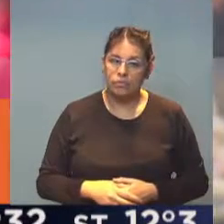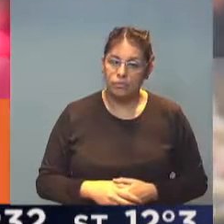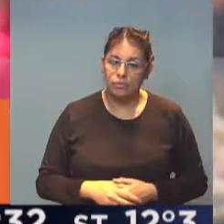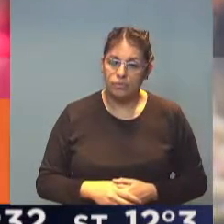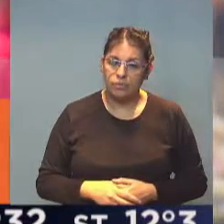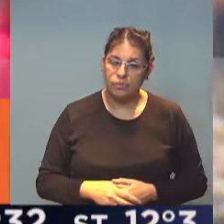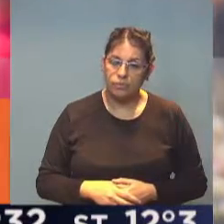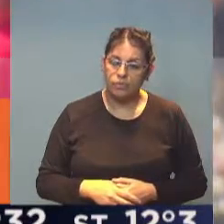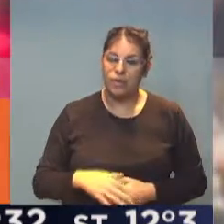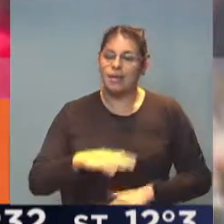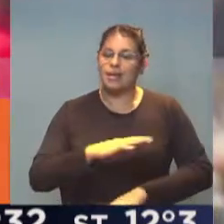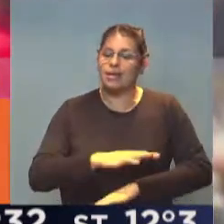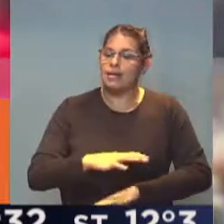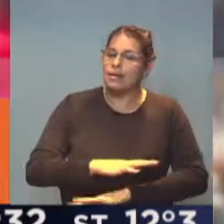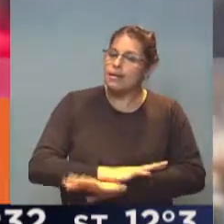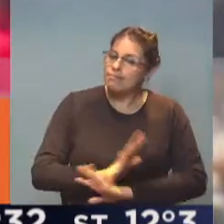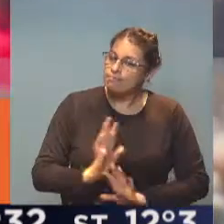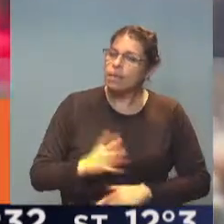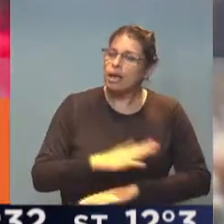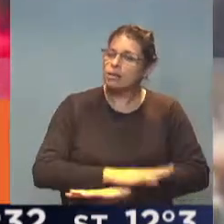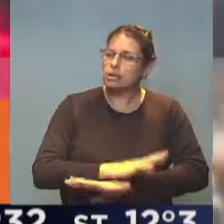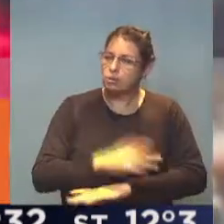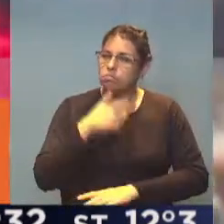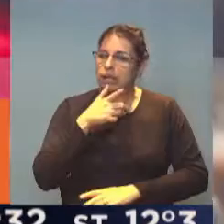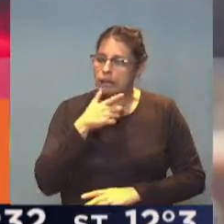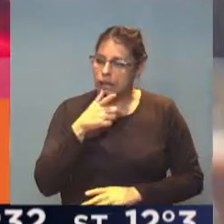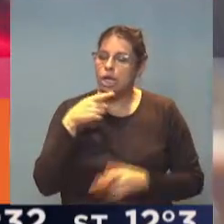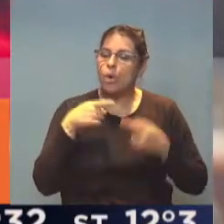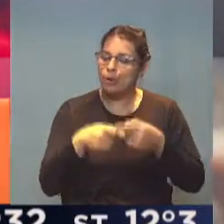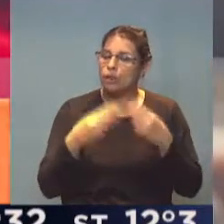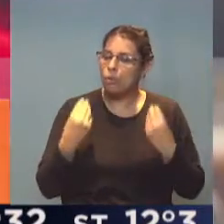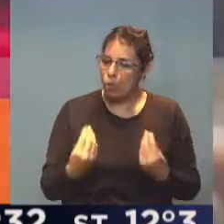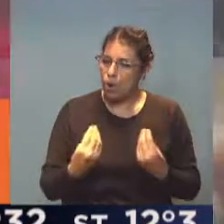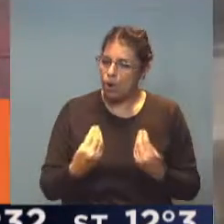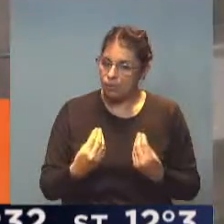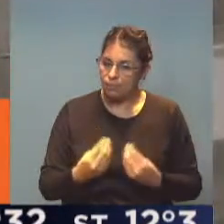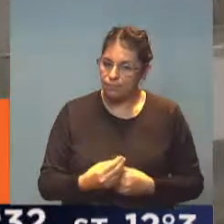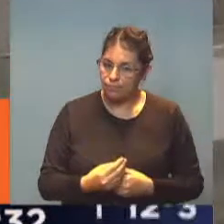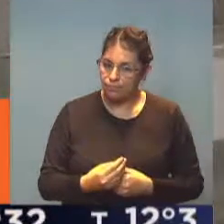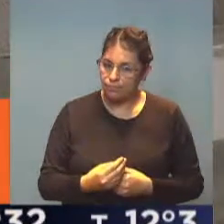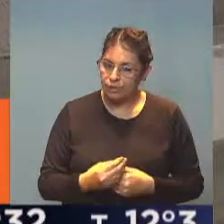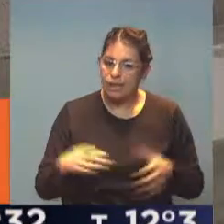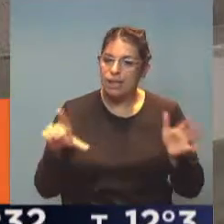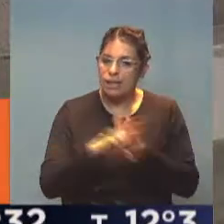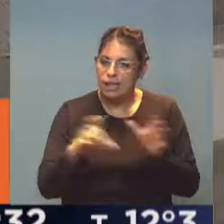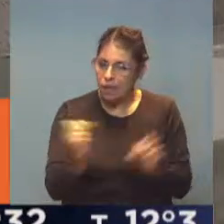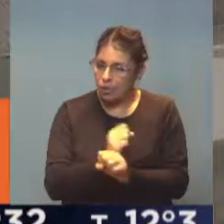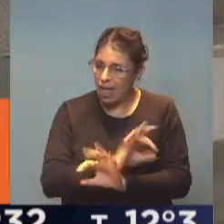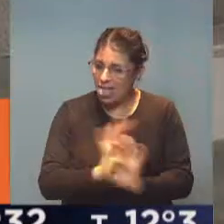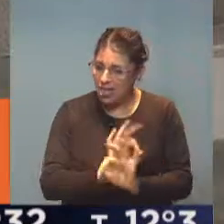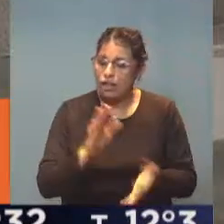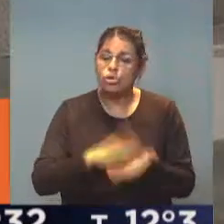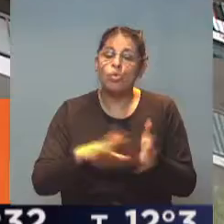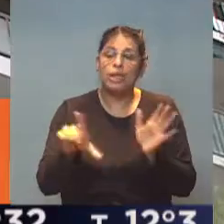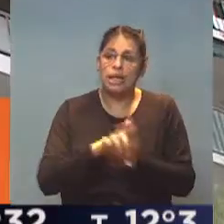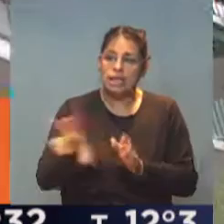está teniendo algunas actitudes que nos hacen pensar que en realidad el objetivo es que no salga de ahí ninguna ley de alquileres.